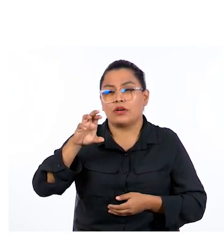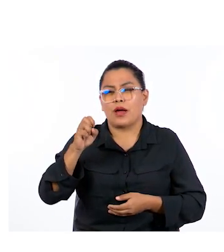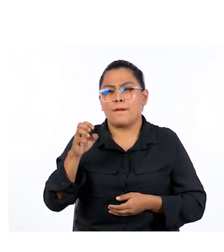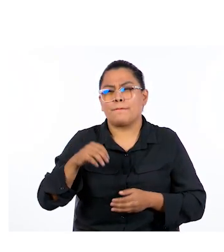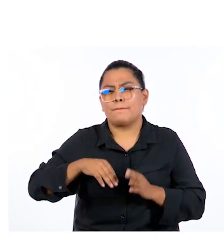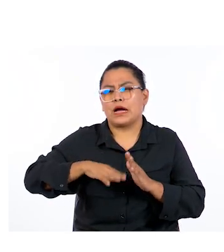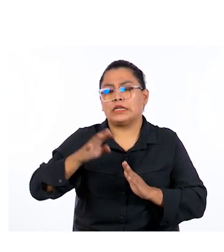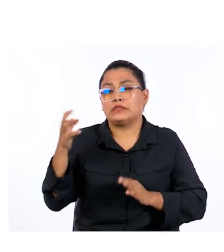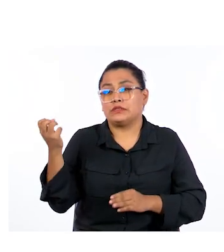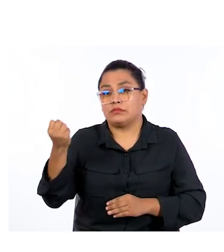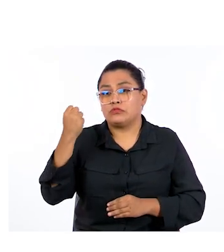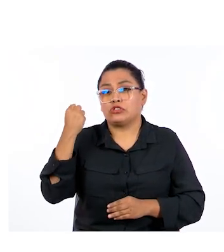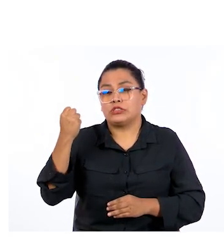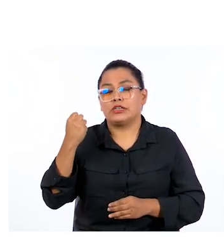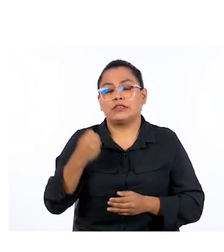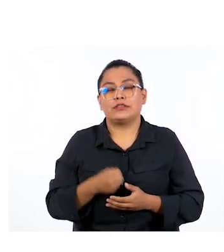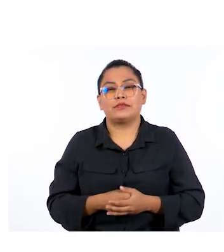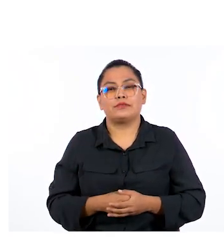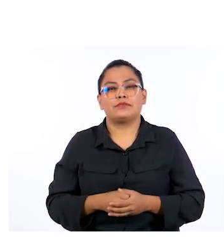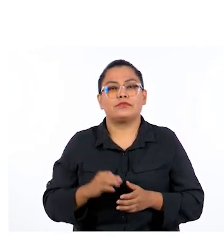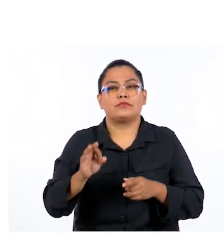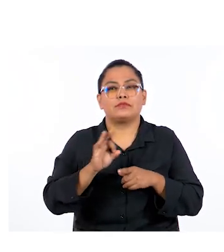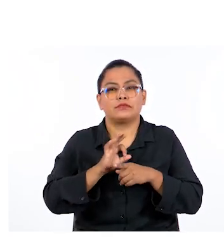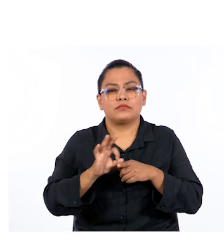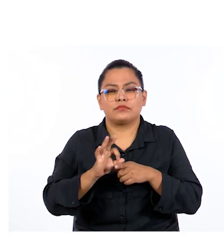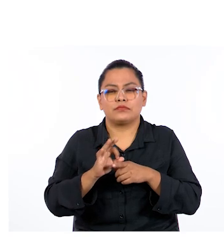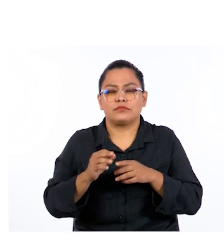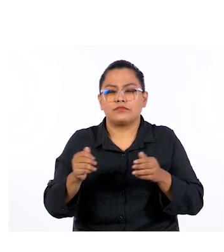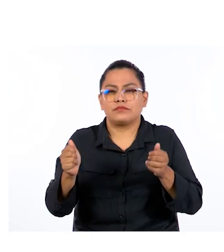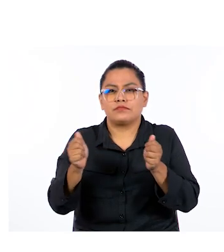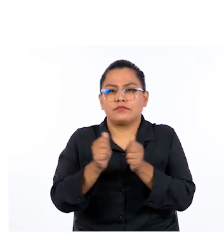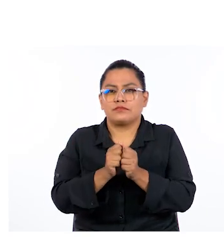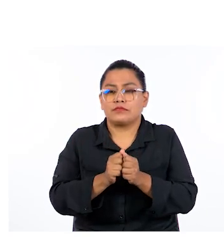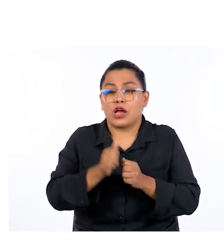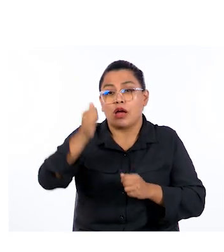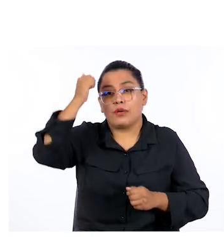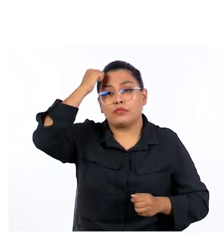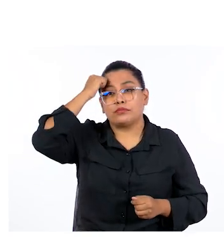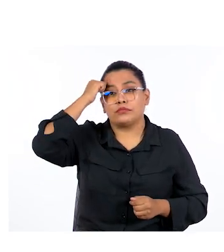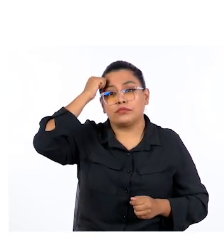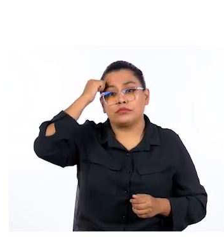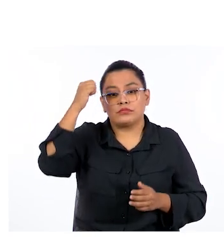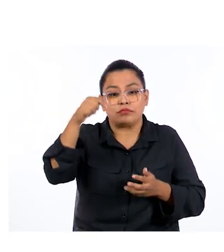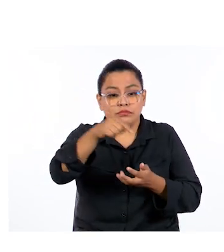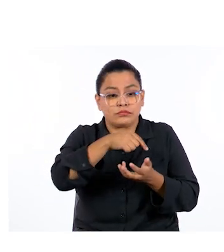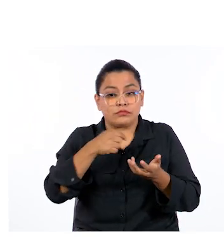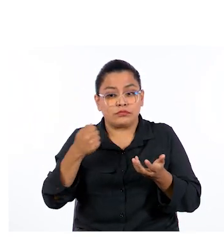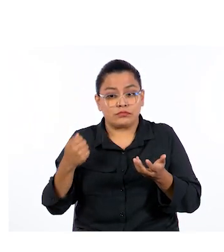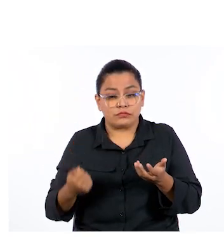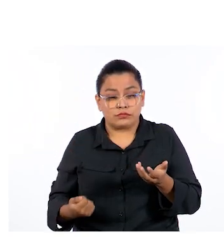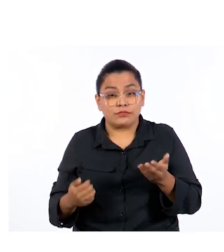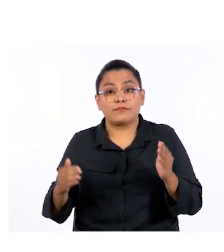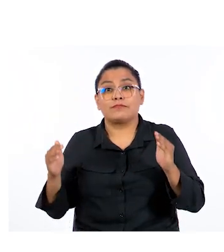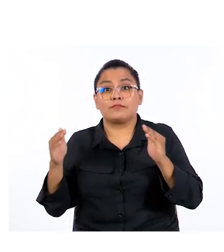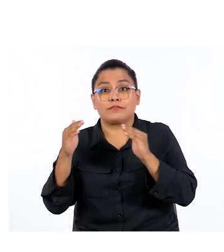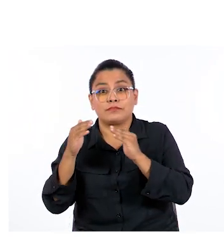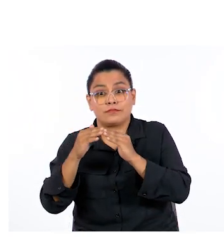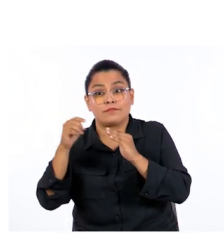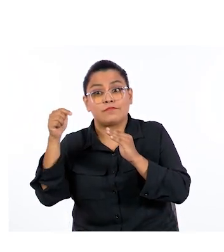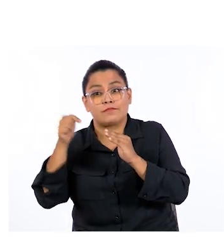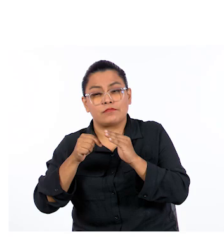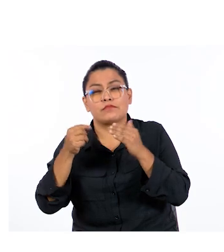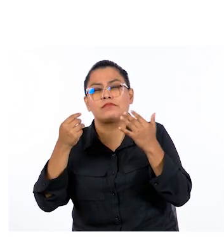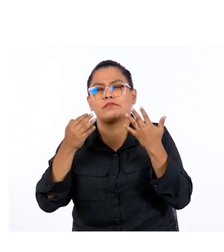función de darle seguimiento a los aprendizajes del estudiantado desde casa, porque ya se tiene una idea de las evidencias que se